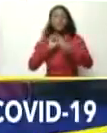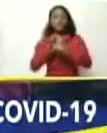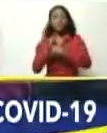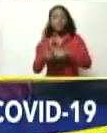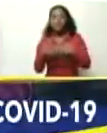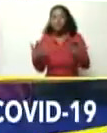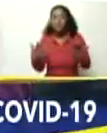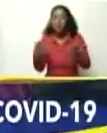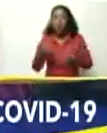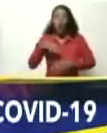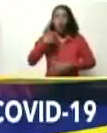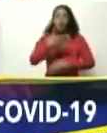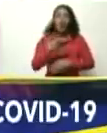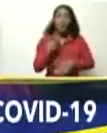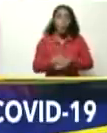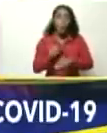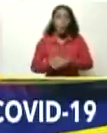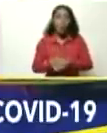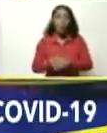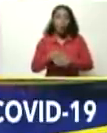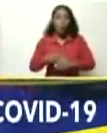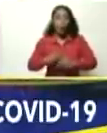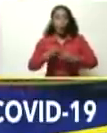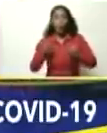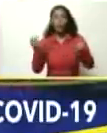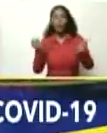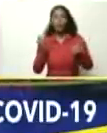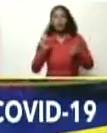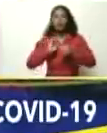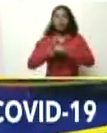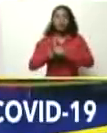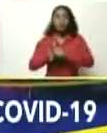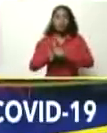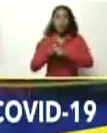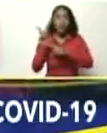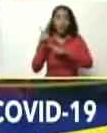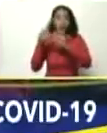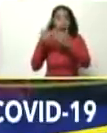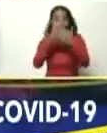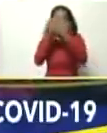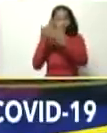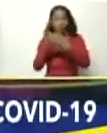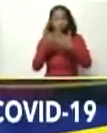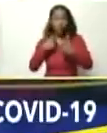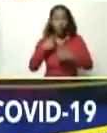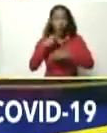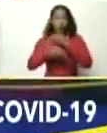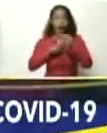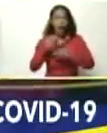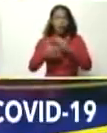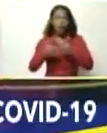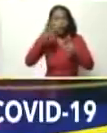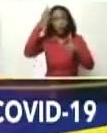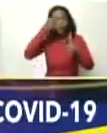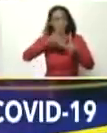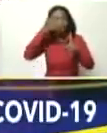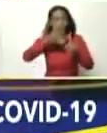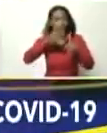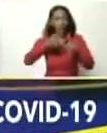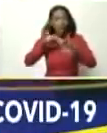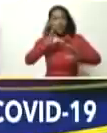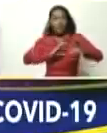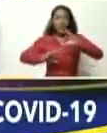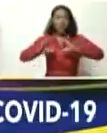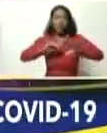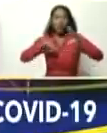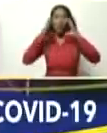¿En qué momento va a desaparecer? Modestamente, con el estudio que he hecho, con la asesoría de los científicos